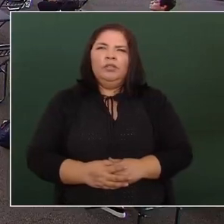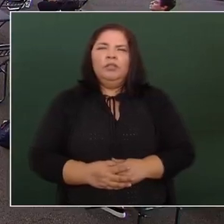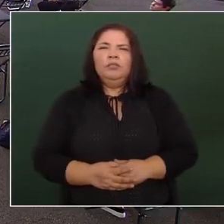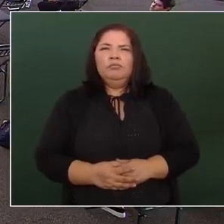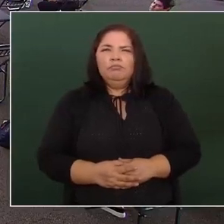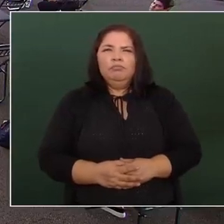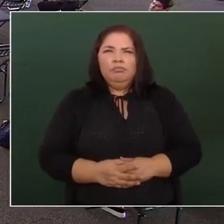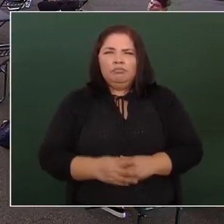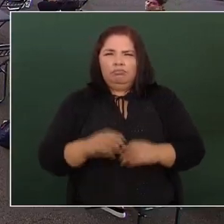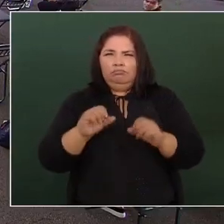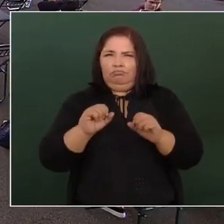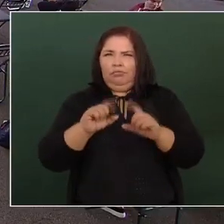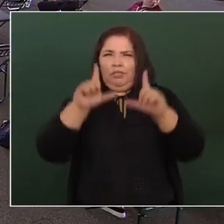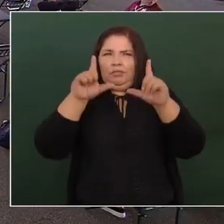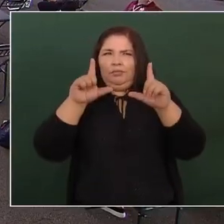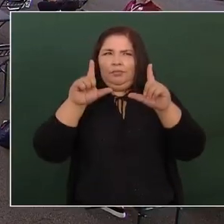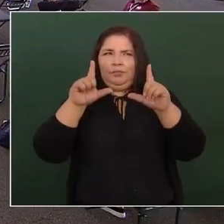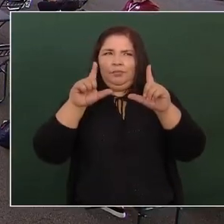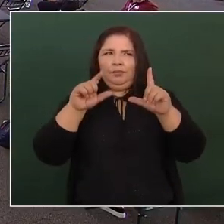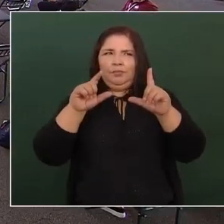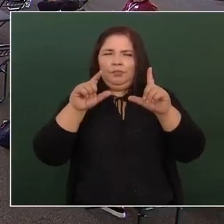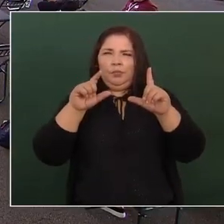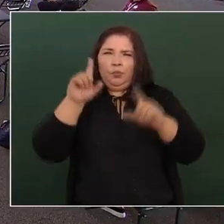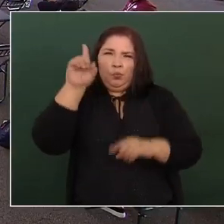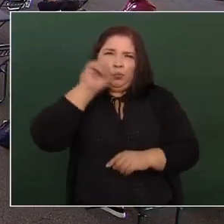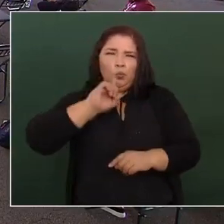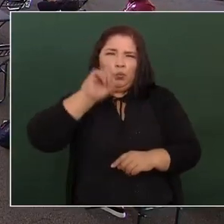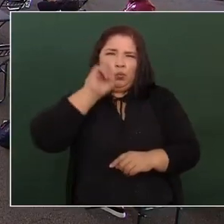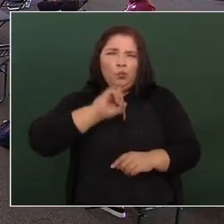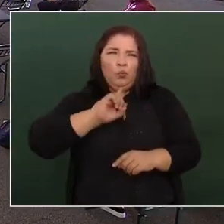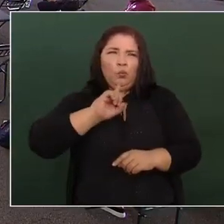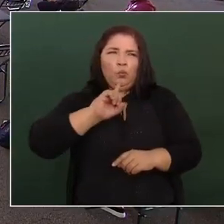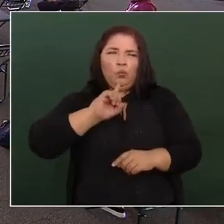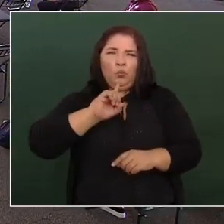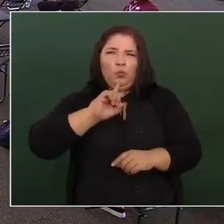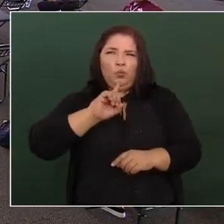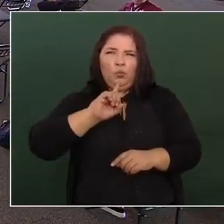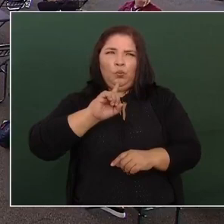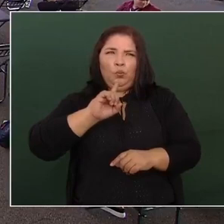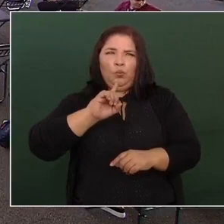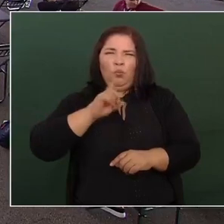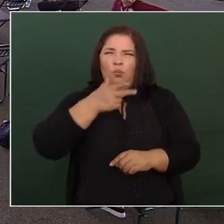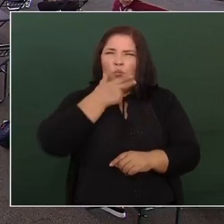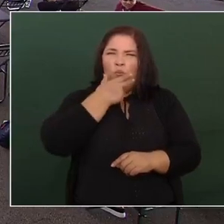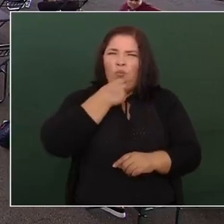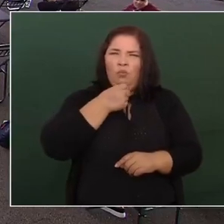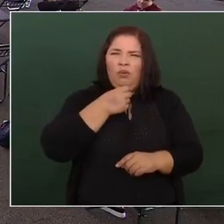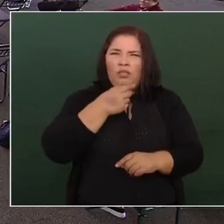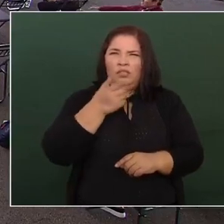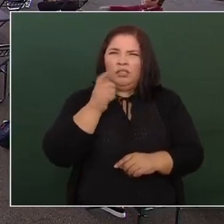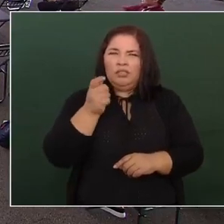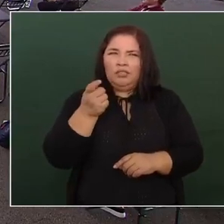A ver, pero ponla. Pero es una señora de estas, o un señor.